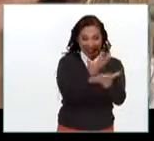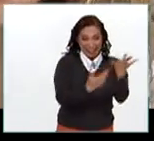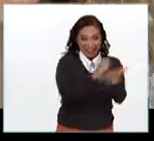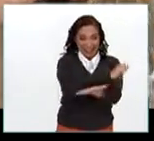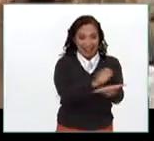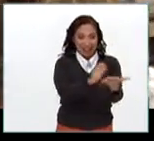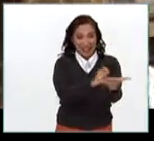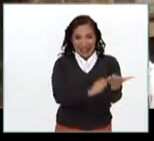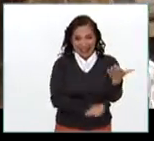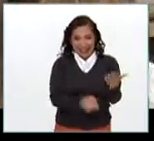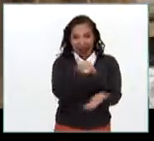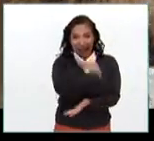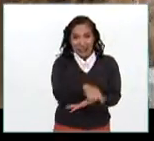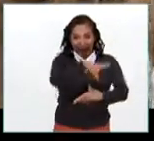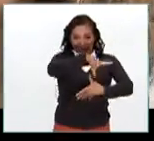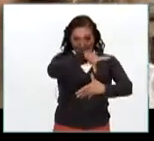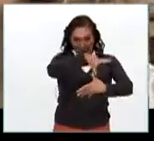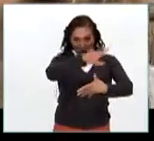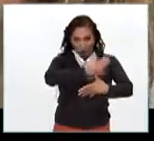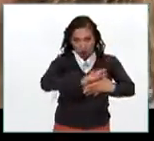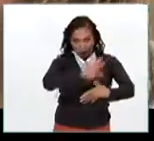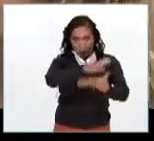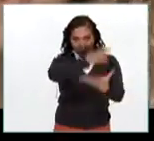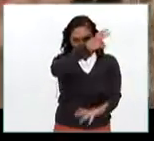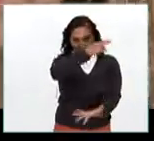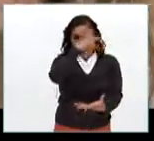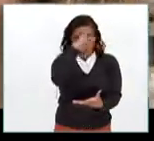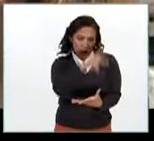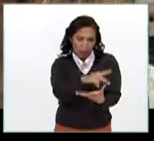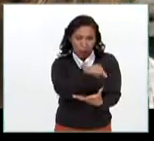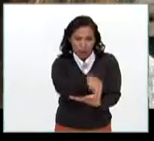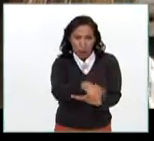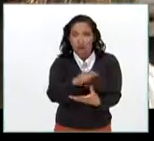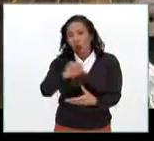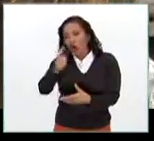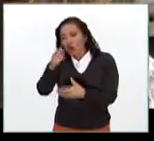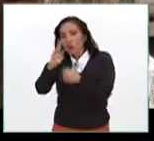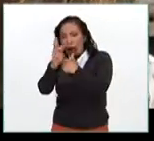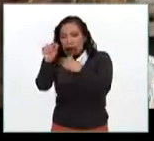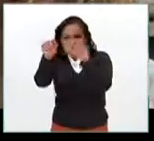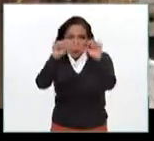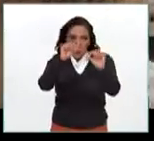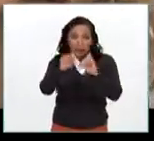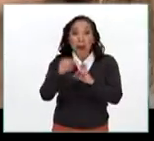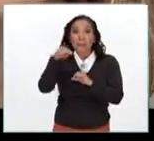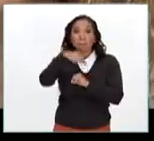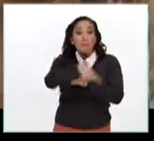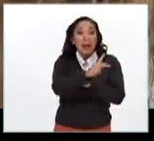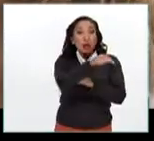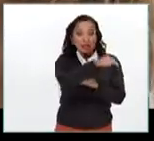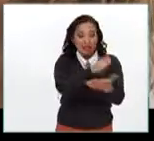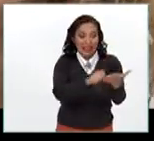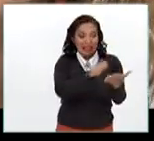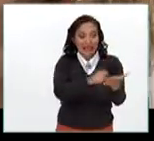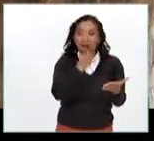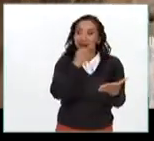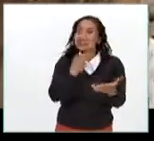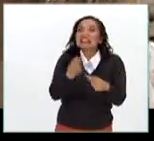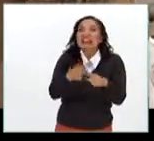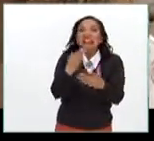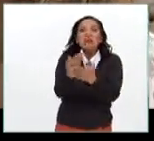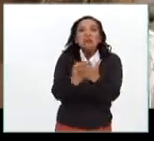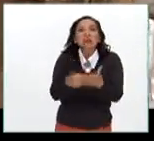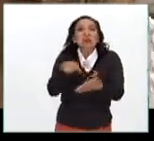eran todos latinoamericanos, en su mayoría mexicanos, pero los ilustradores tuvimos que recurrir a